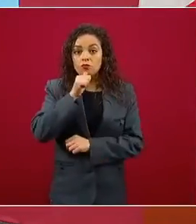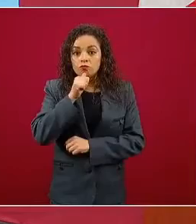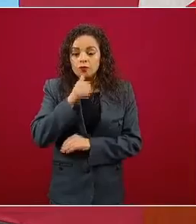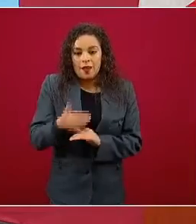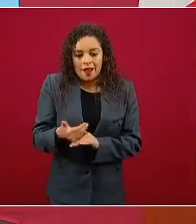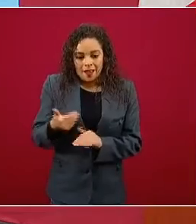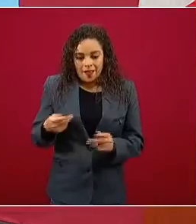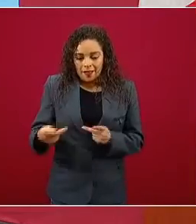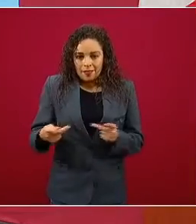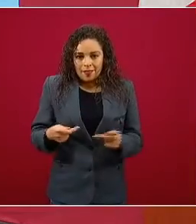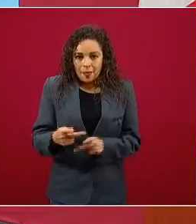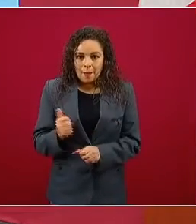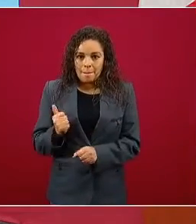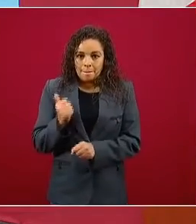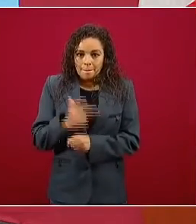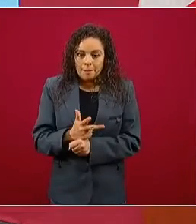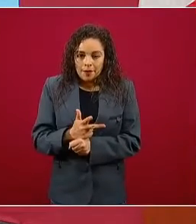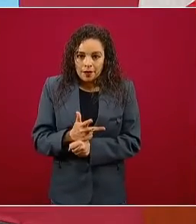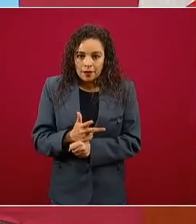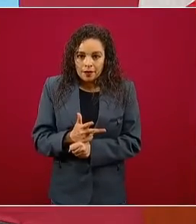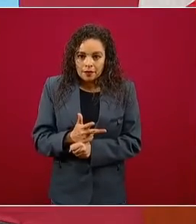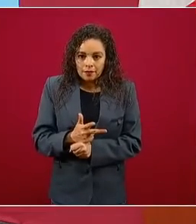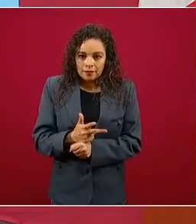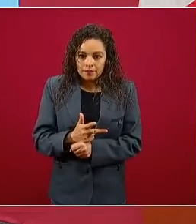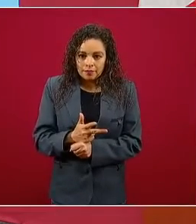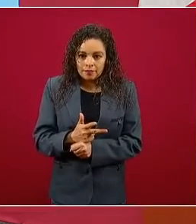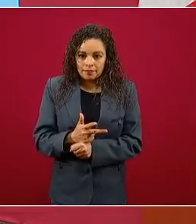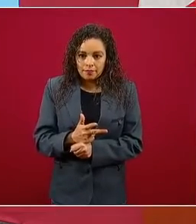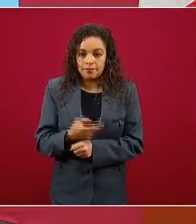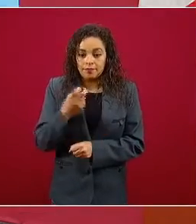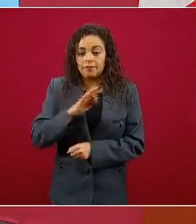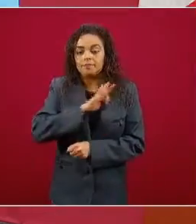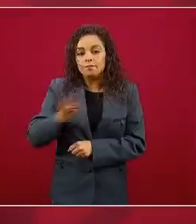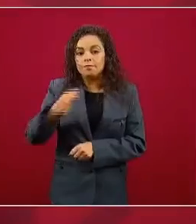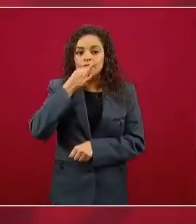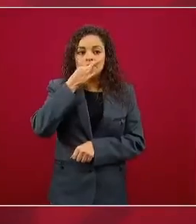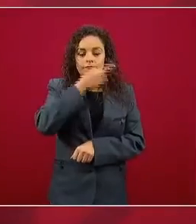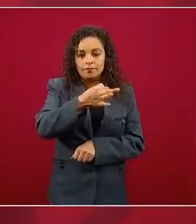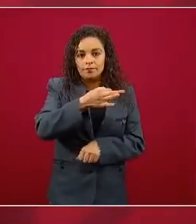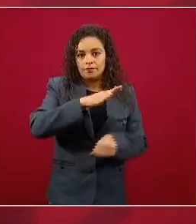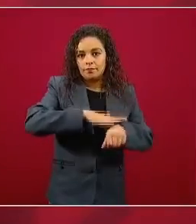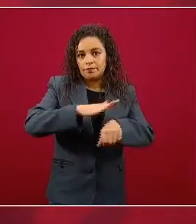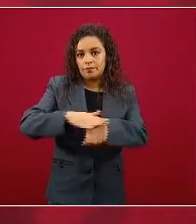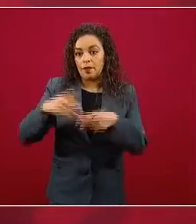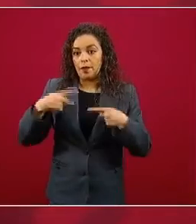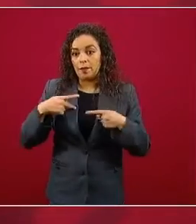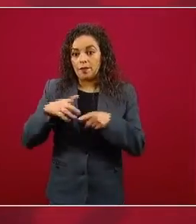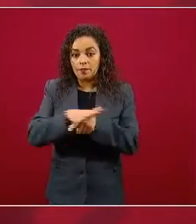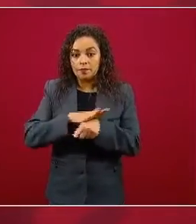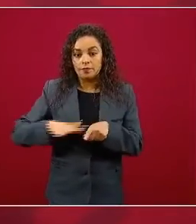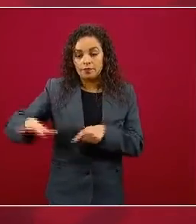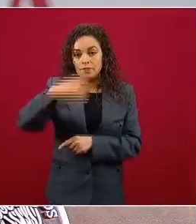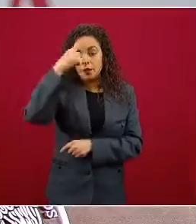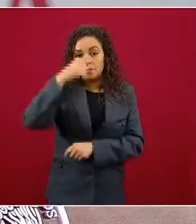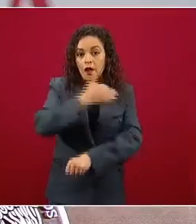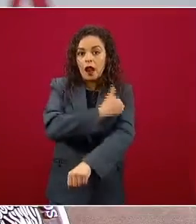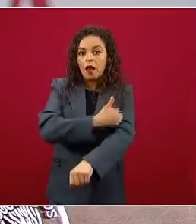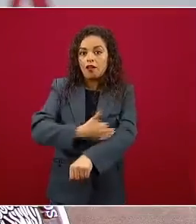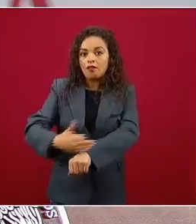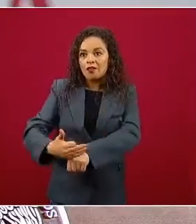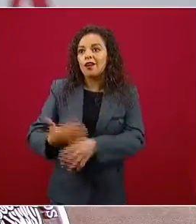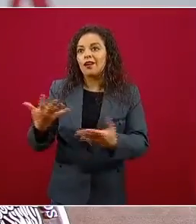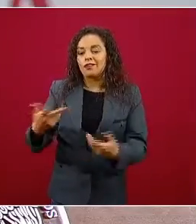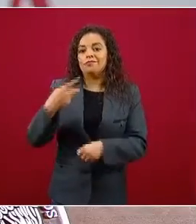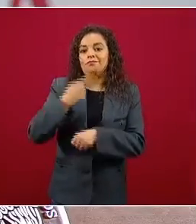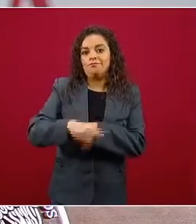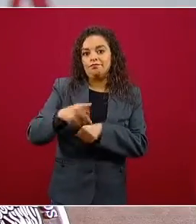la trayectoria de estos sistemas y con ello dar avisos a la población para que las familias no estén expuestas durante la lluvia y durante